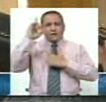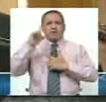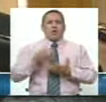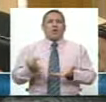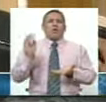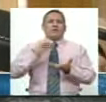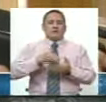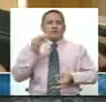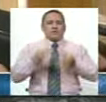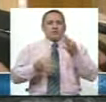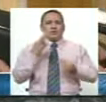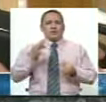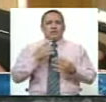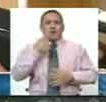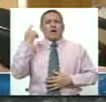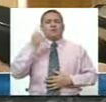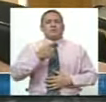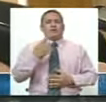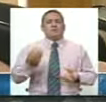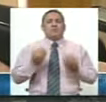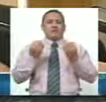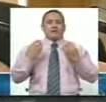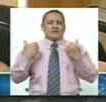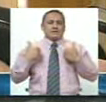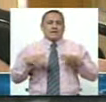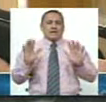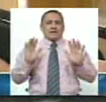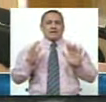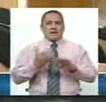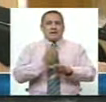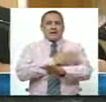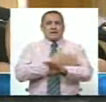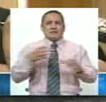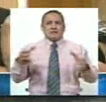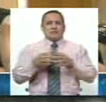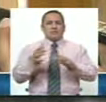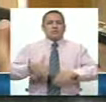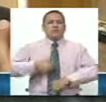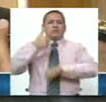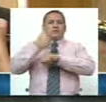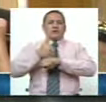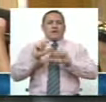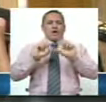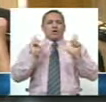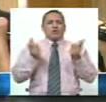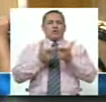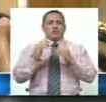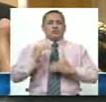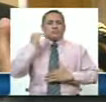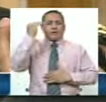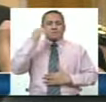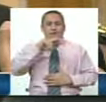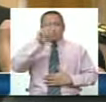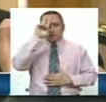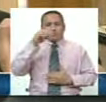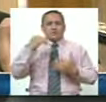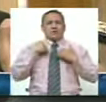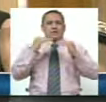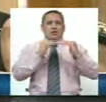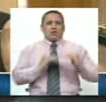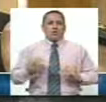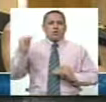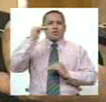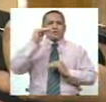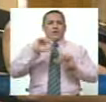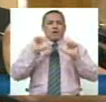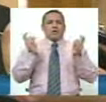ser juzgado o pueda ser acusado, porque ya la instancia suprema, que es la Corte Suprema de la República, tiene una superior, que es la de la